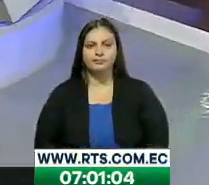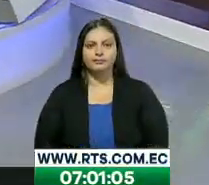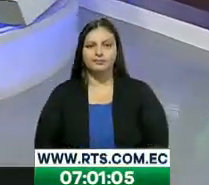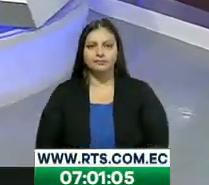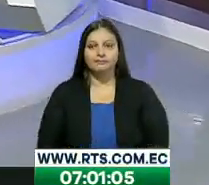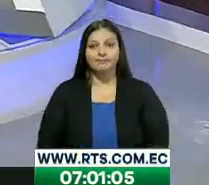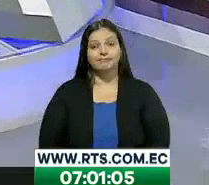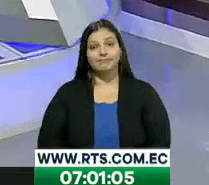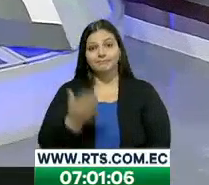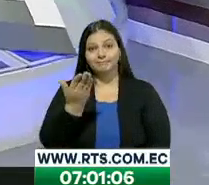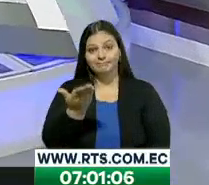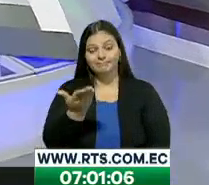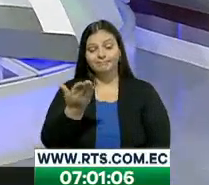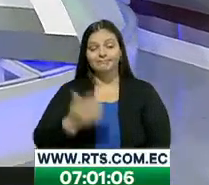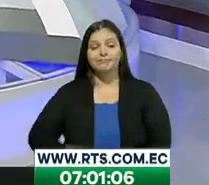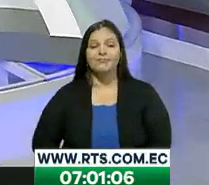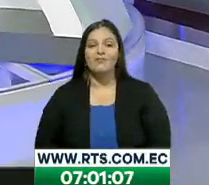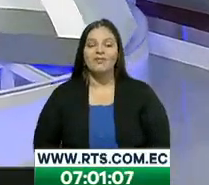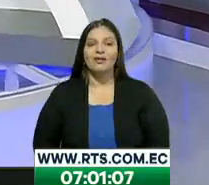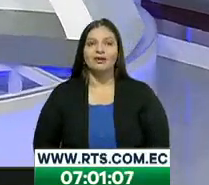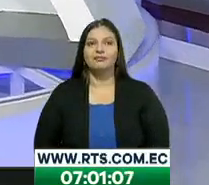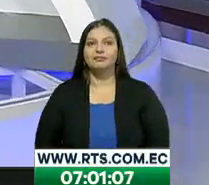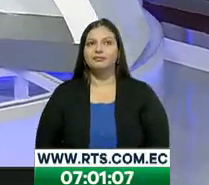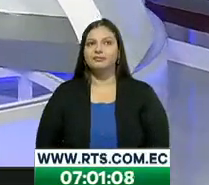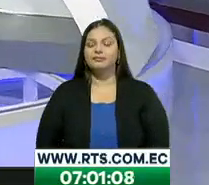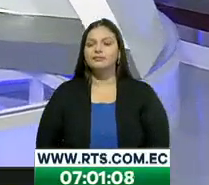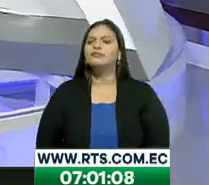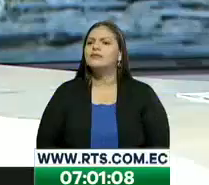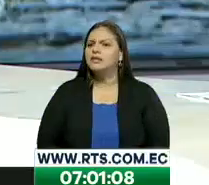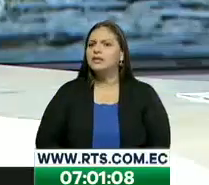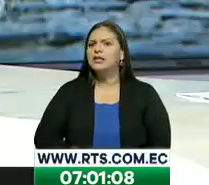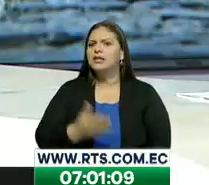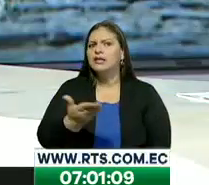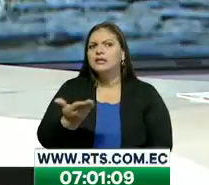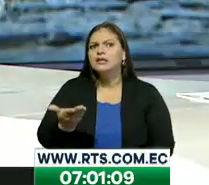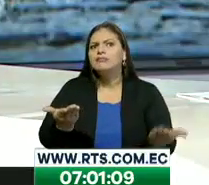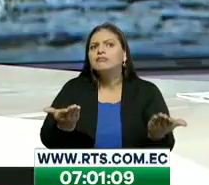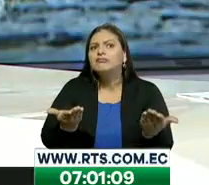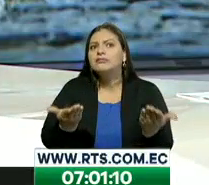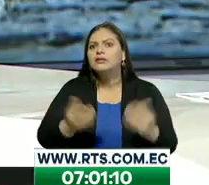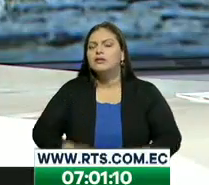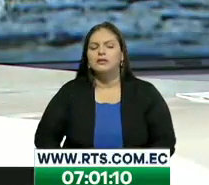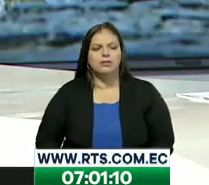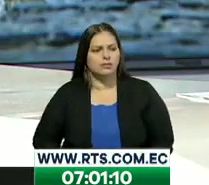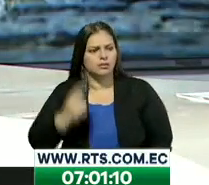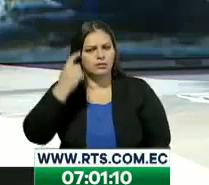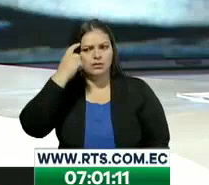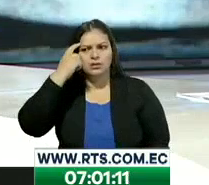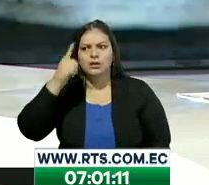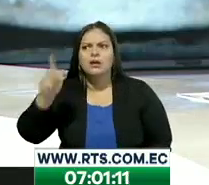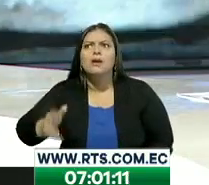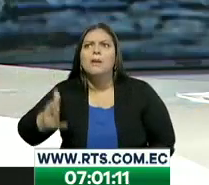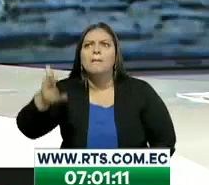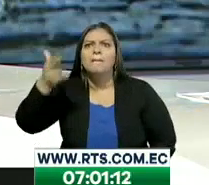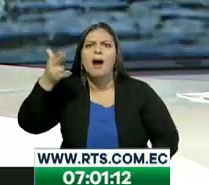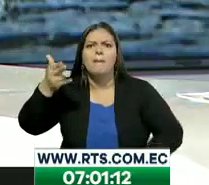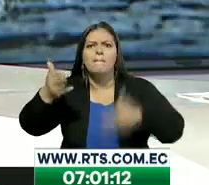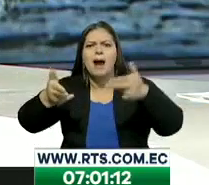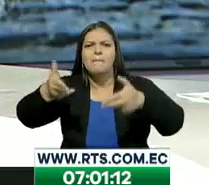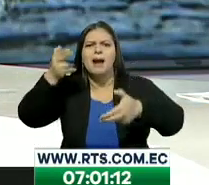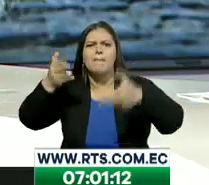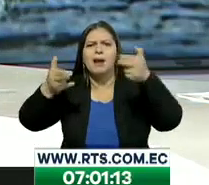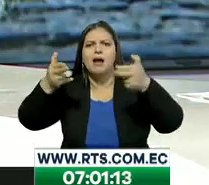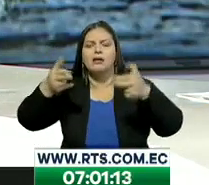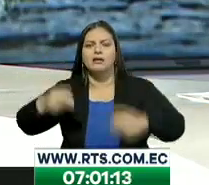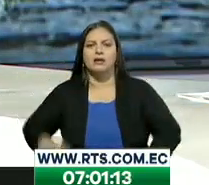Ahí está mi querida Adriana y amables televidentes, lo que decía, ¿no? Una situación dicotómica porque primero las autoridades han manifestado que no se